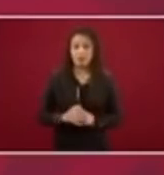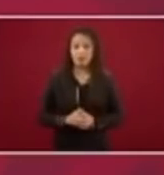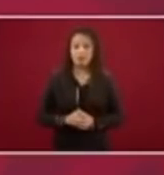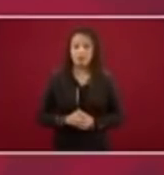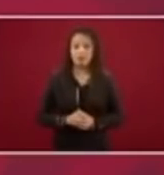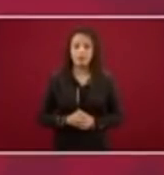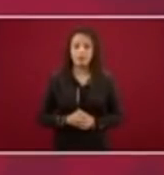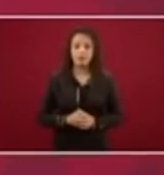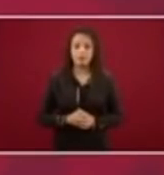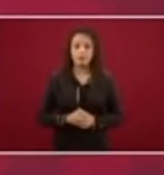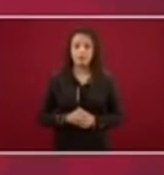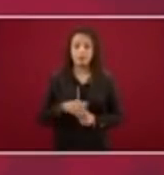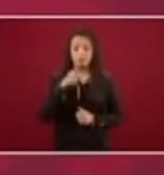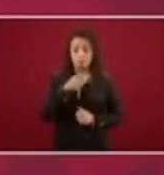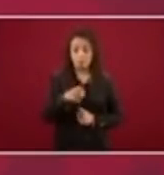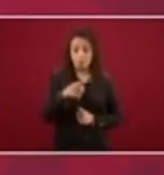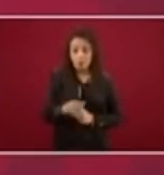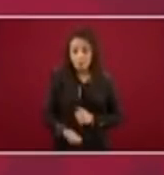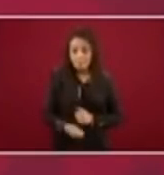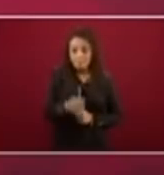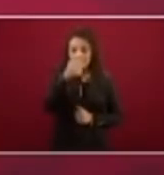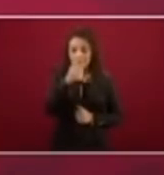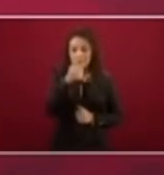es la primera en producir,